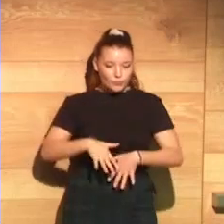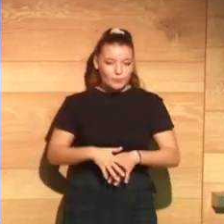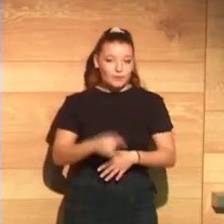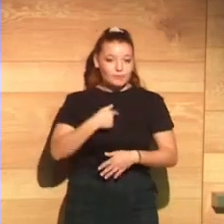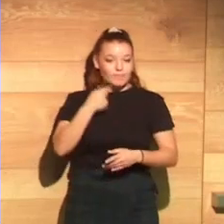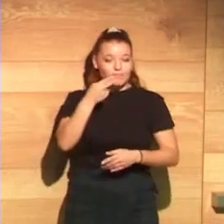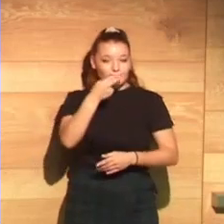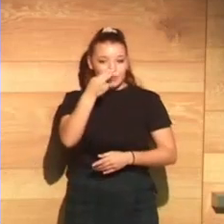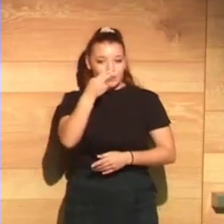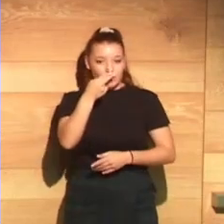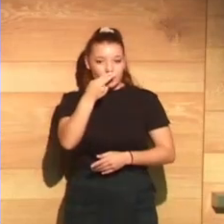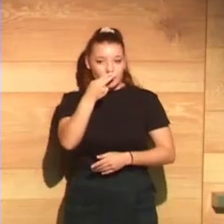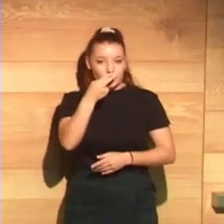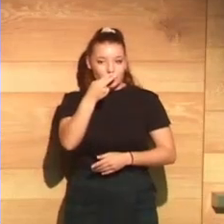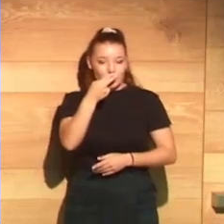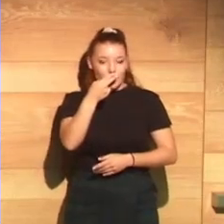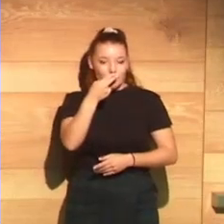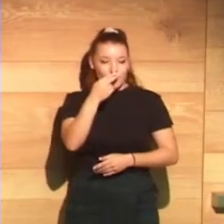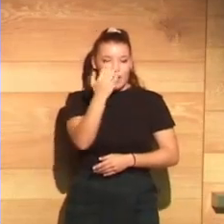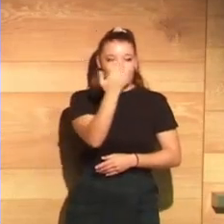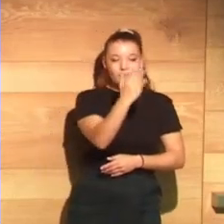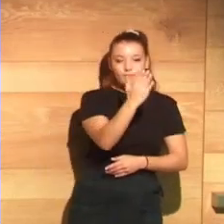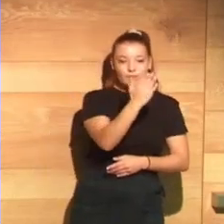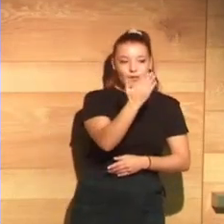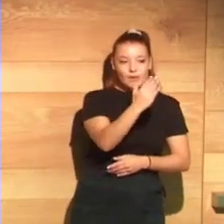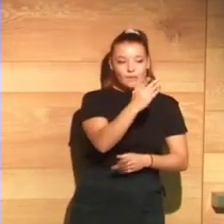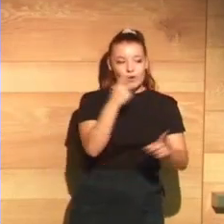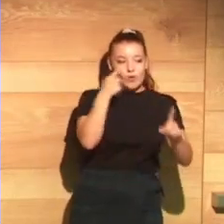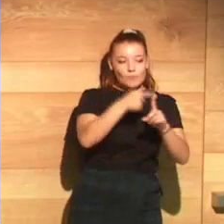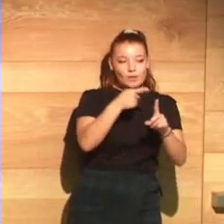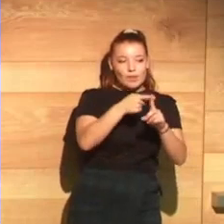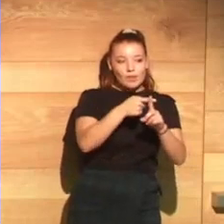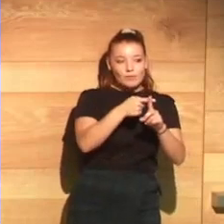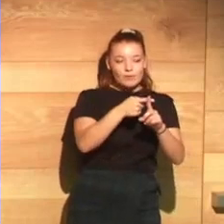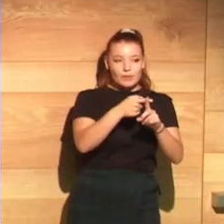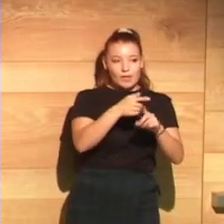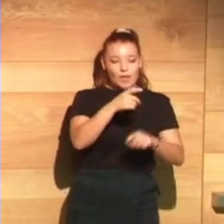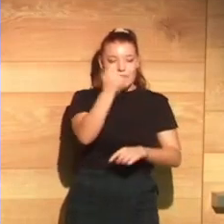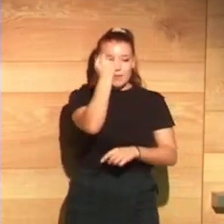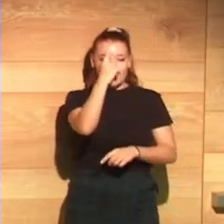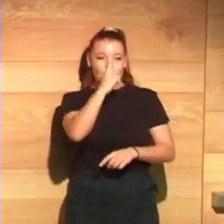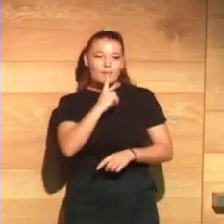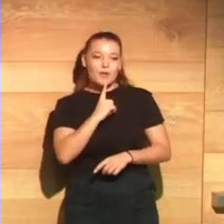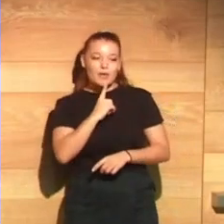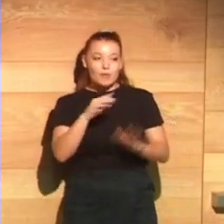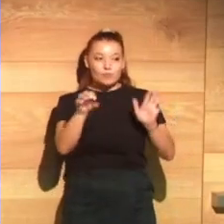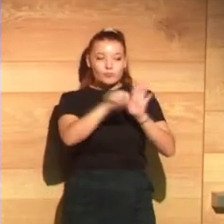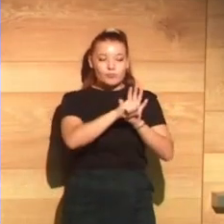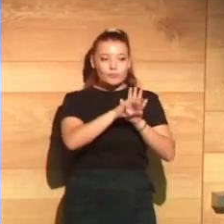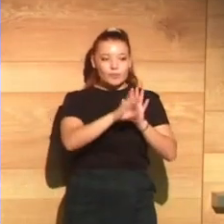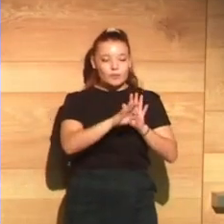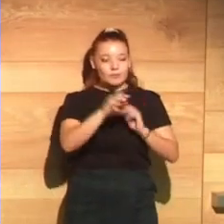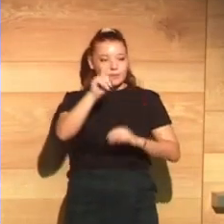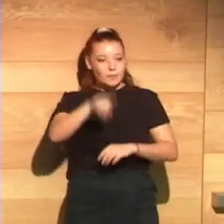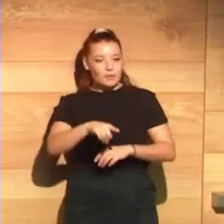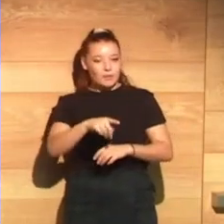me interesa más no que sea un fiel reflejo a la imagen icónica que tenemos en la cabeza, sino que cuando tú veas